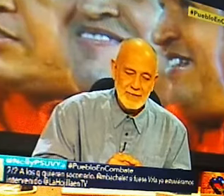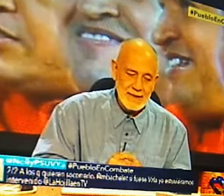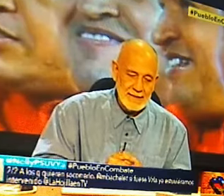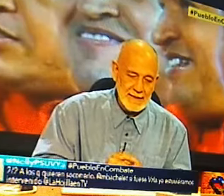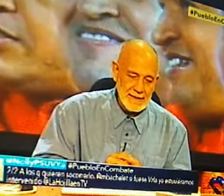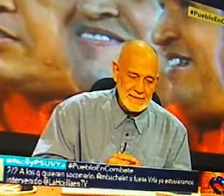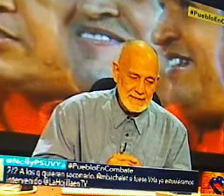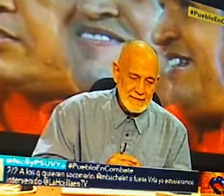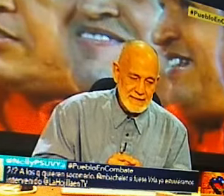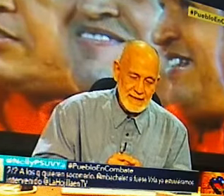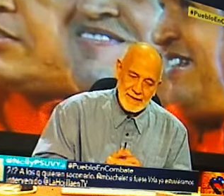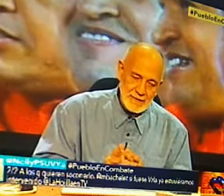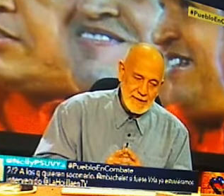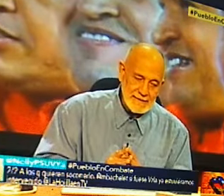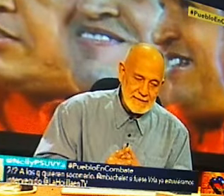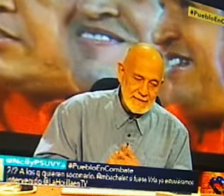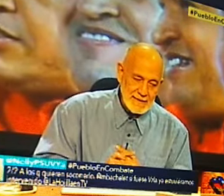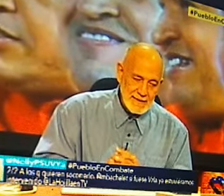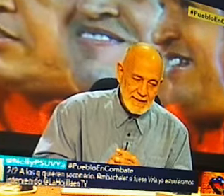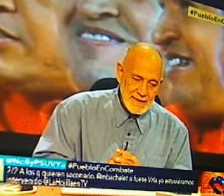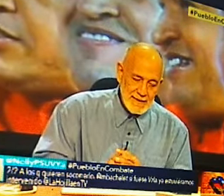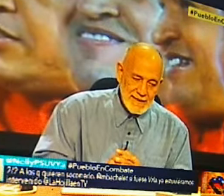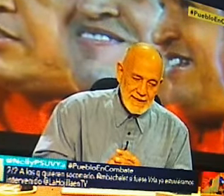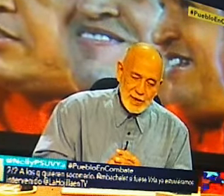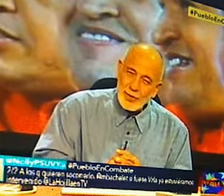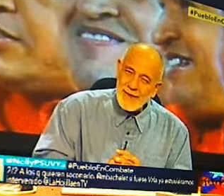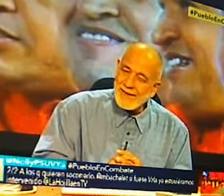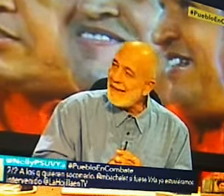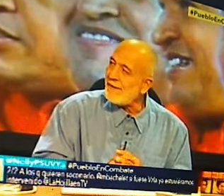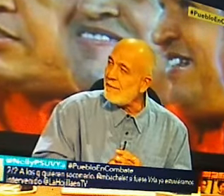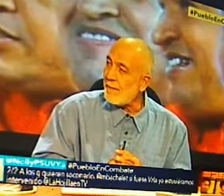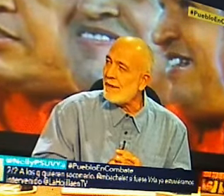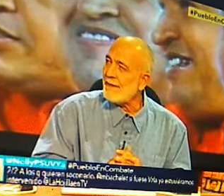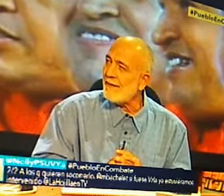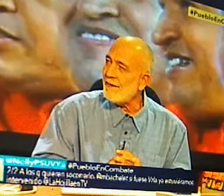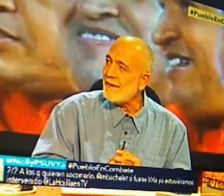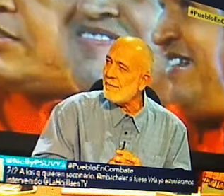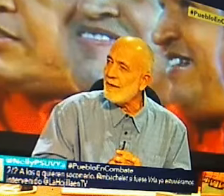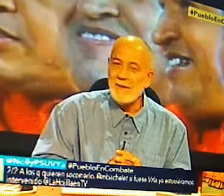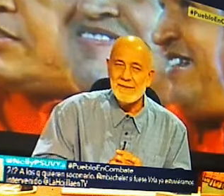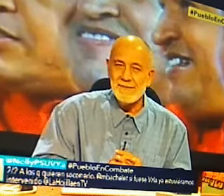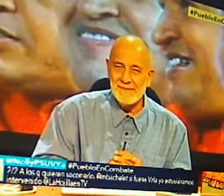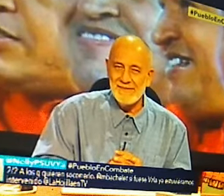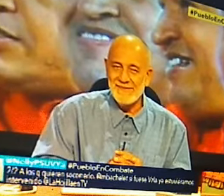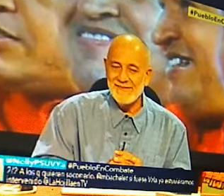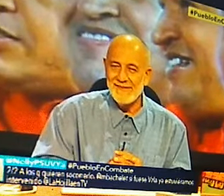células cancerígenas. Se le había encontrado cáncer. Y yo lo tuve que ver 3 veces para poder entrar a hacer el programa.